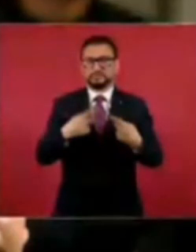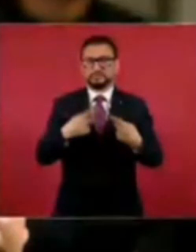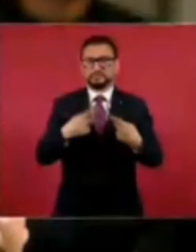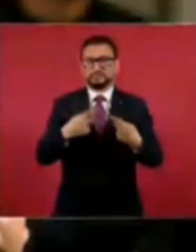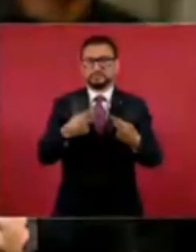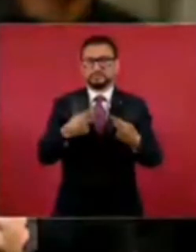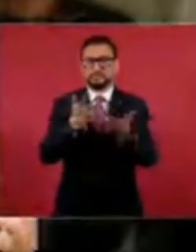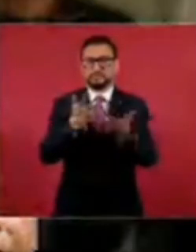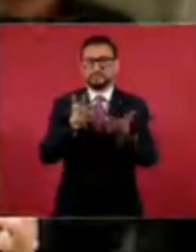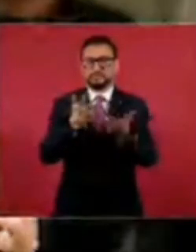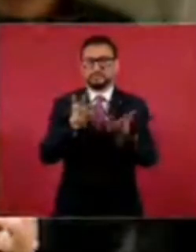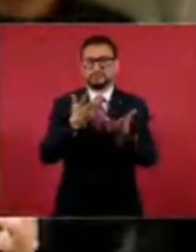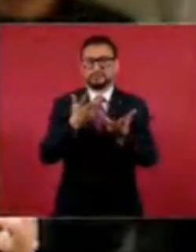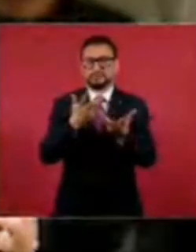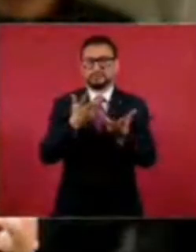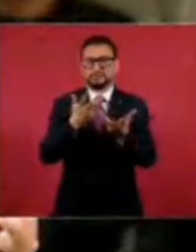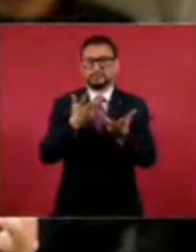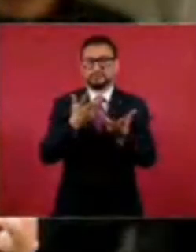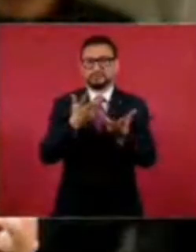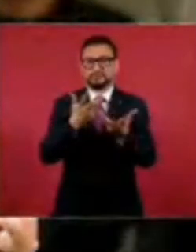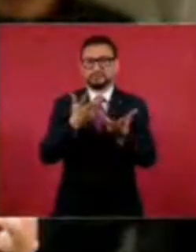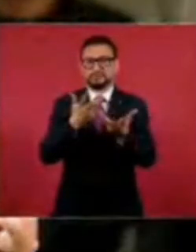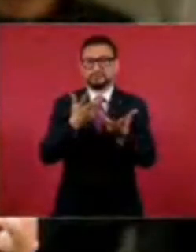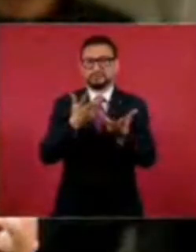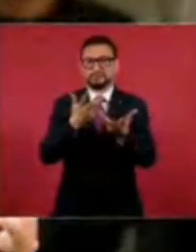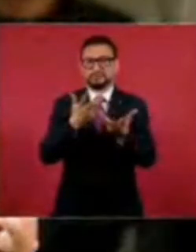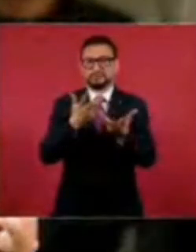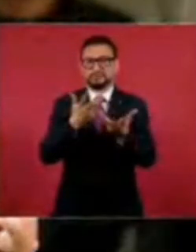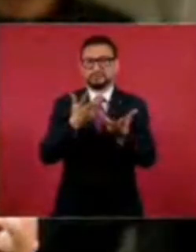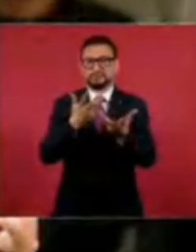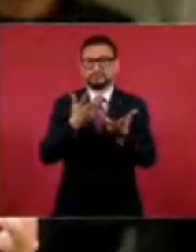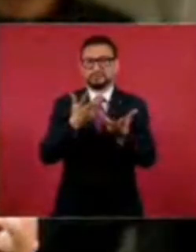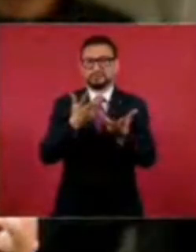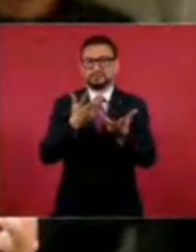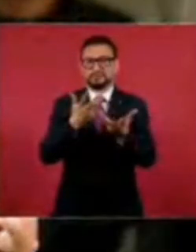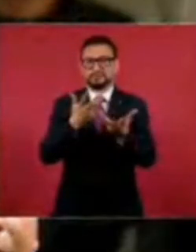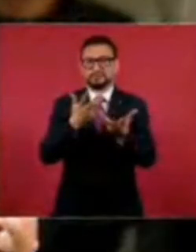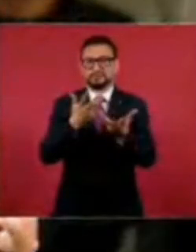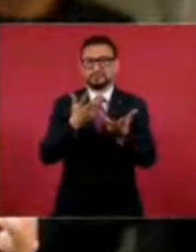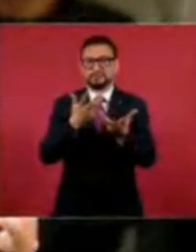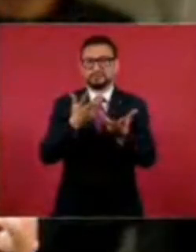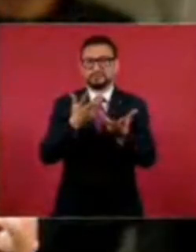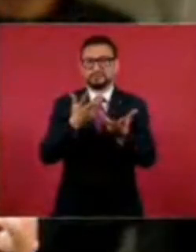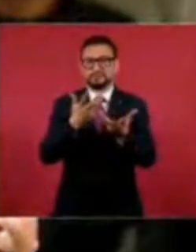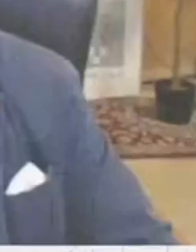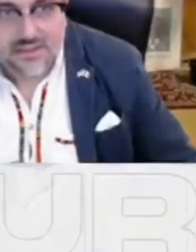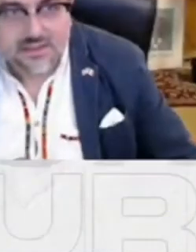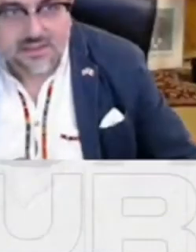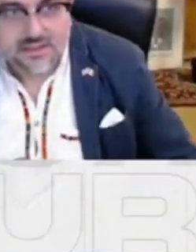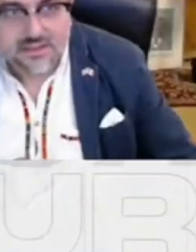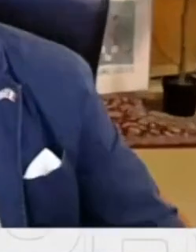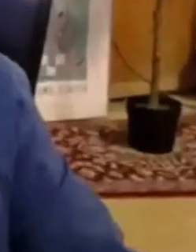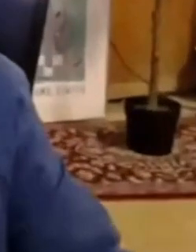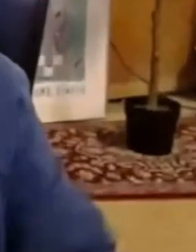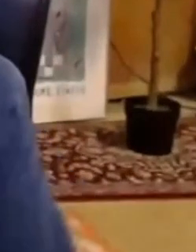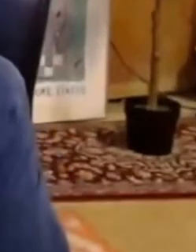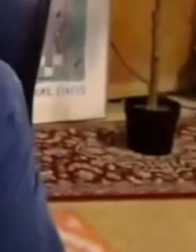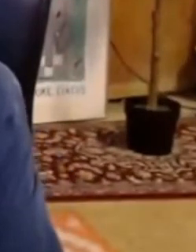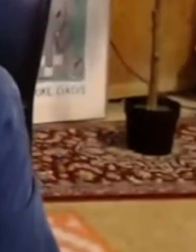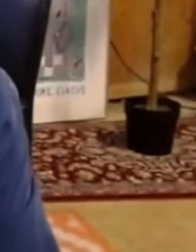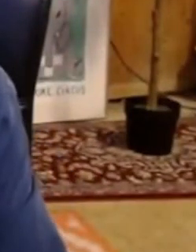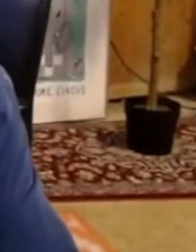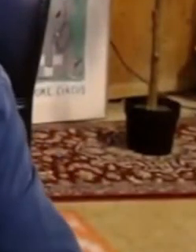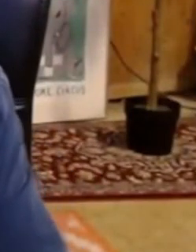del lado del rigor periodístico, pero sobre todo del lado de la gente, sobre todo del lado de la gente. La